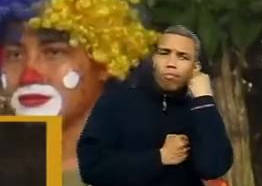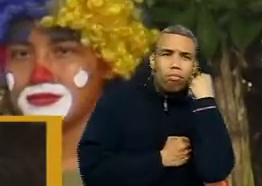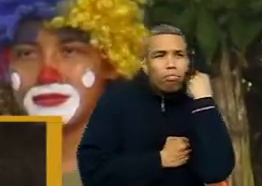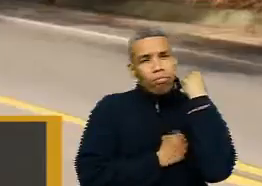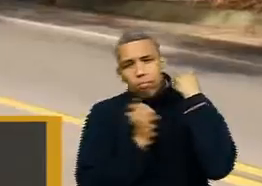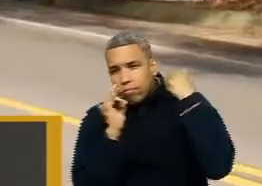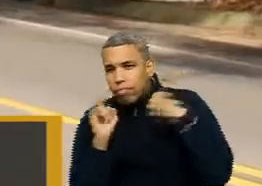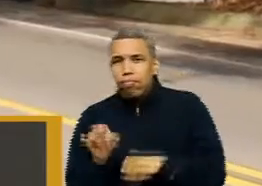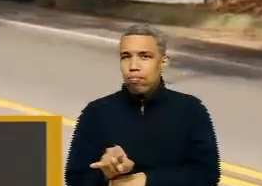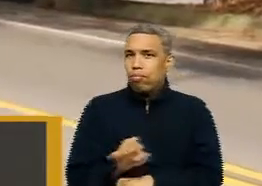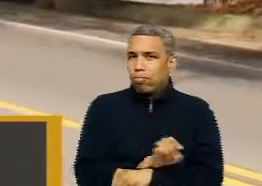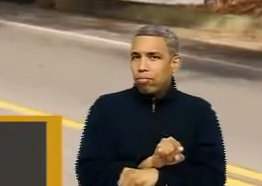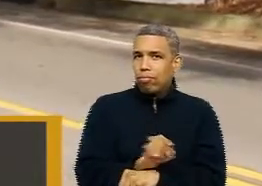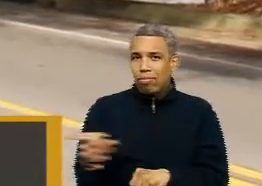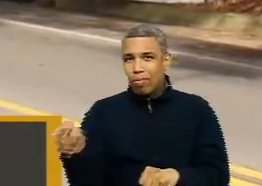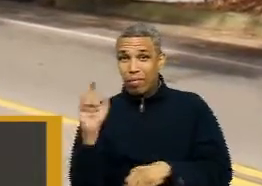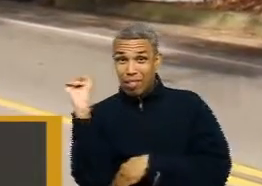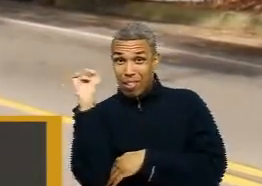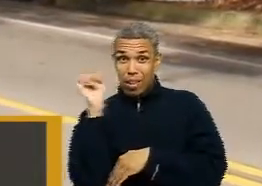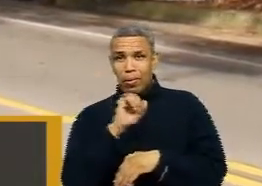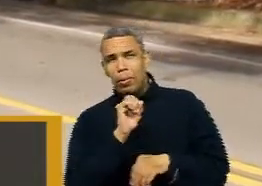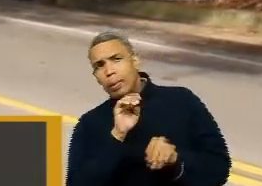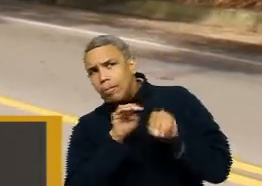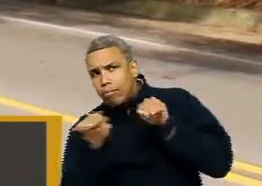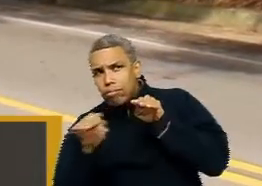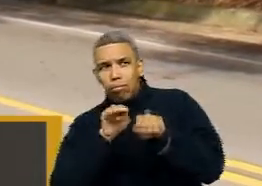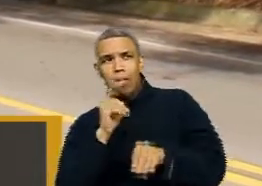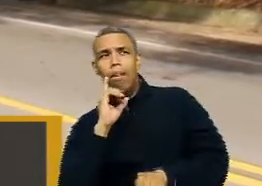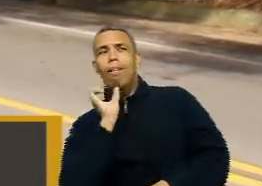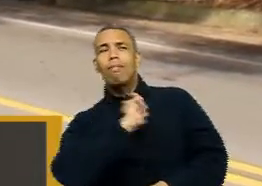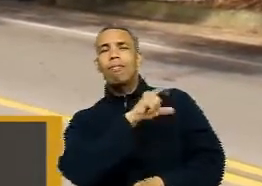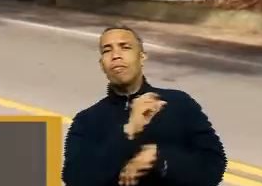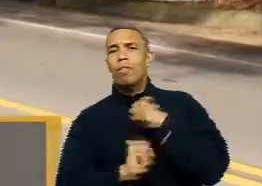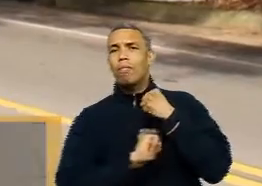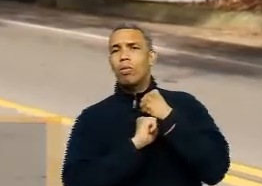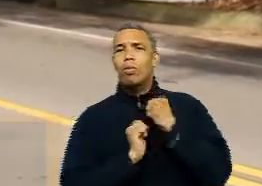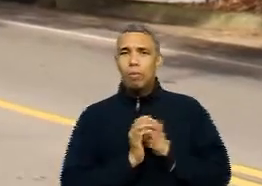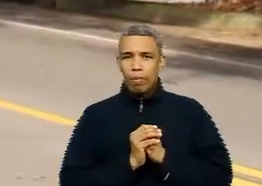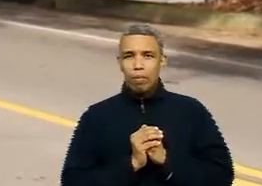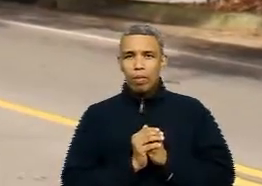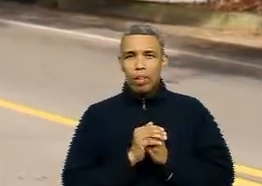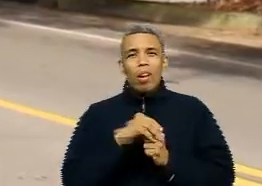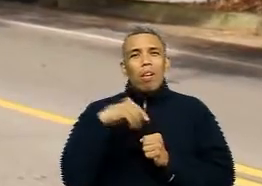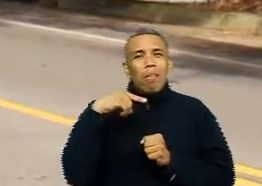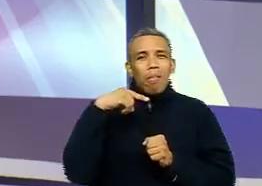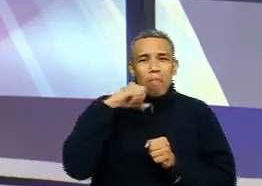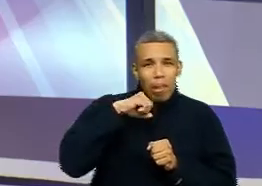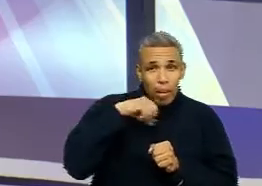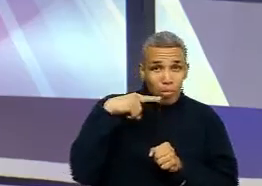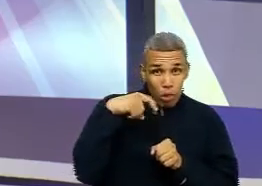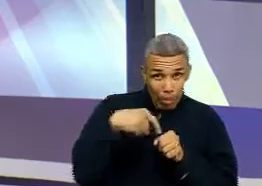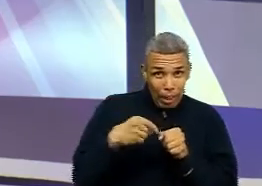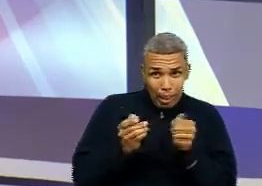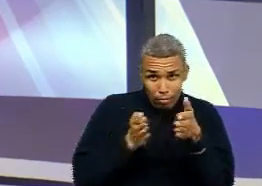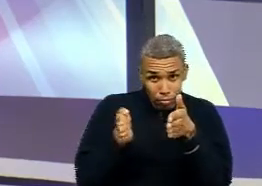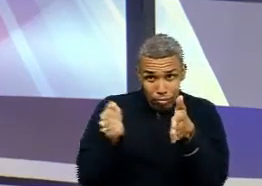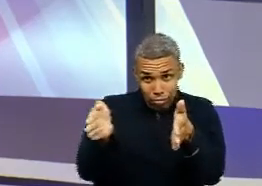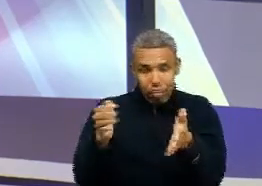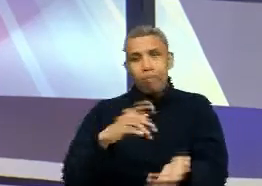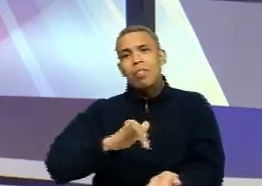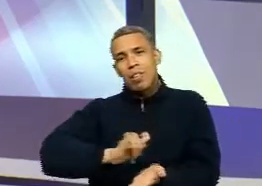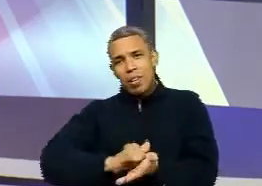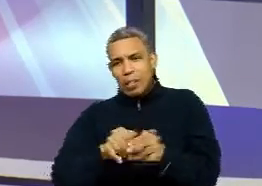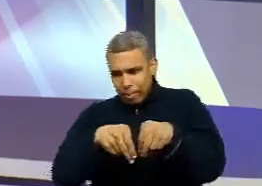ellos y con ellos. Este retén al que llegó Enlace Noticias está ubicado a la salida de la autopista Barranca Bermeja-Bucaramanga. Una